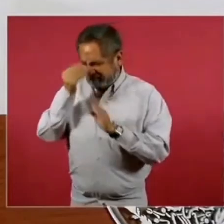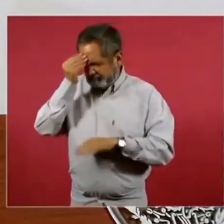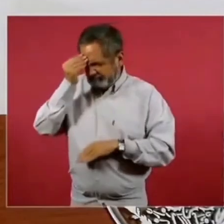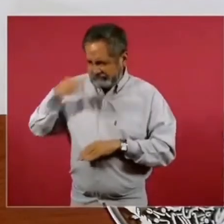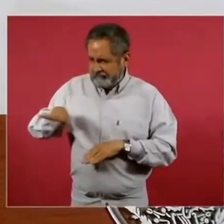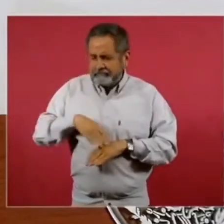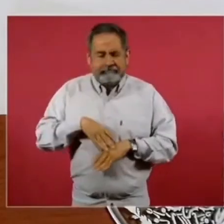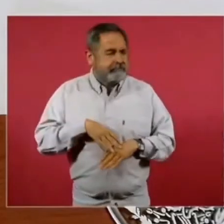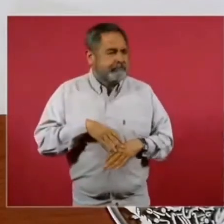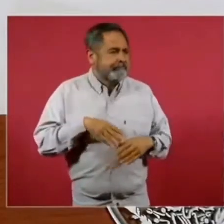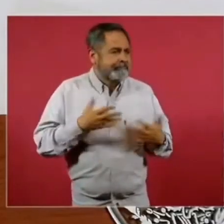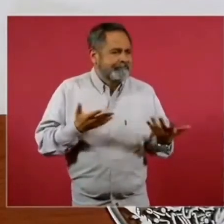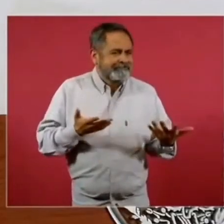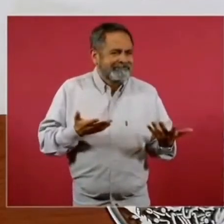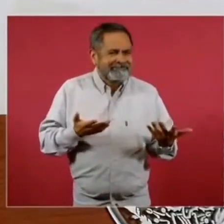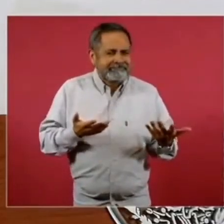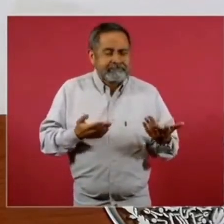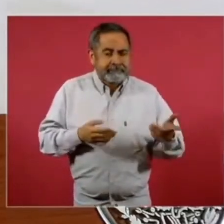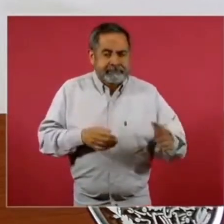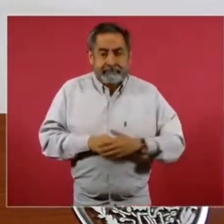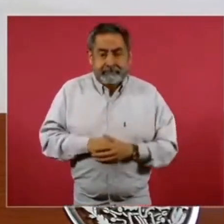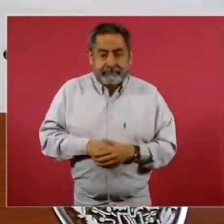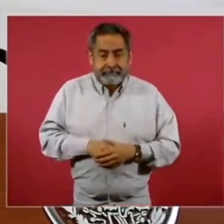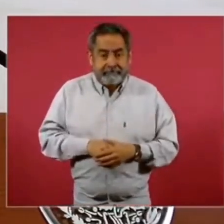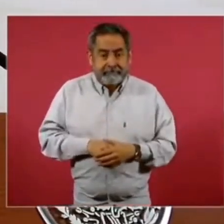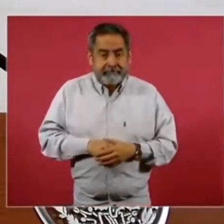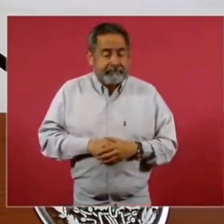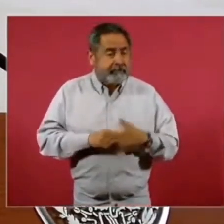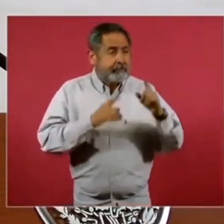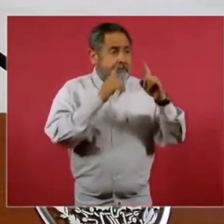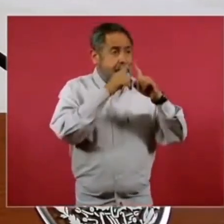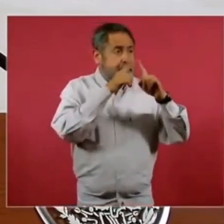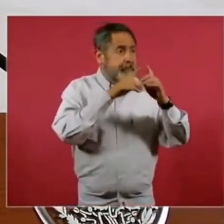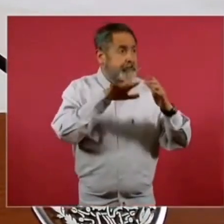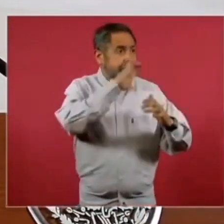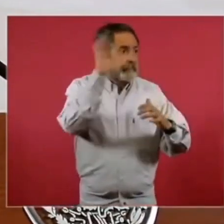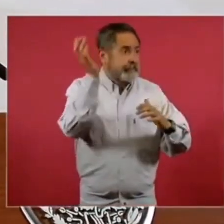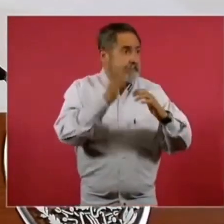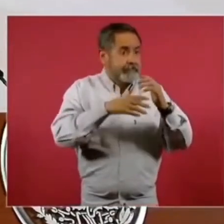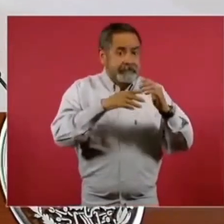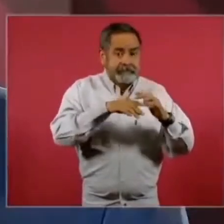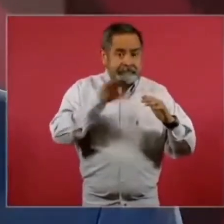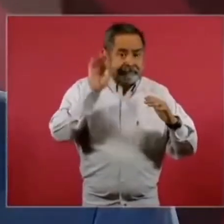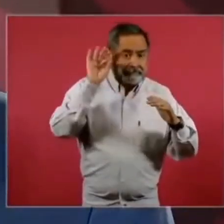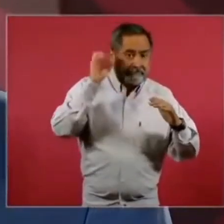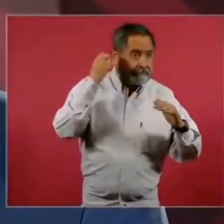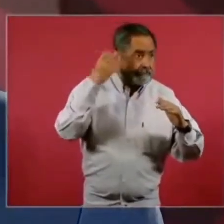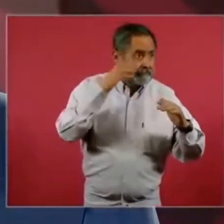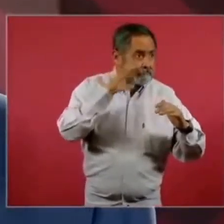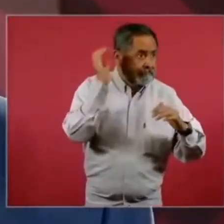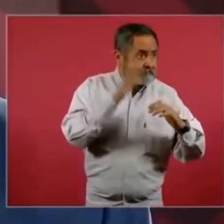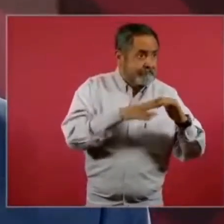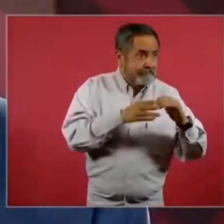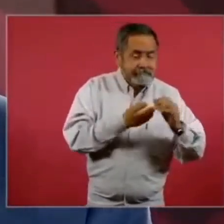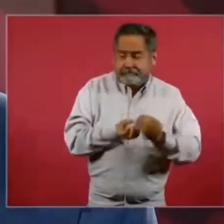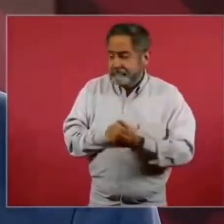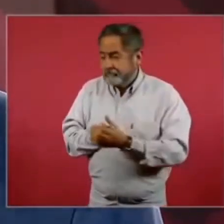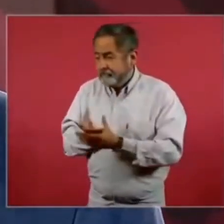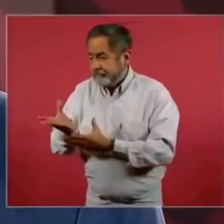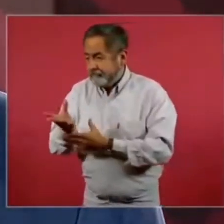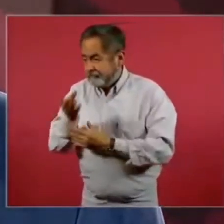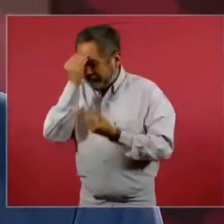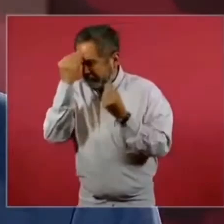mandamientos están saliendo de la iglesia de la